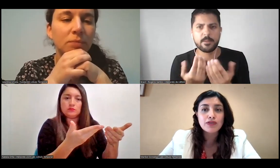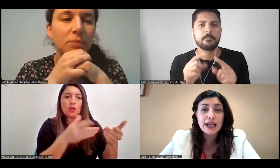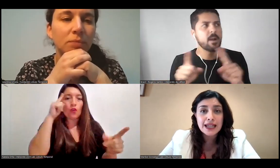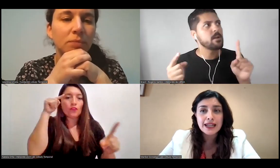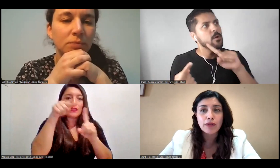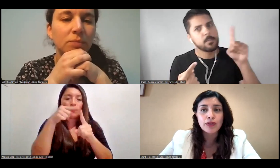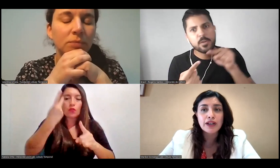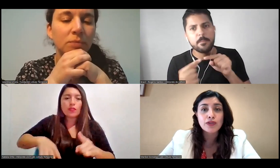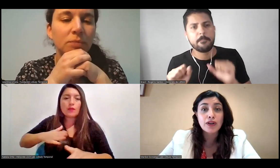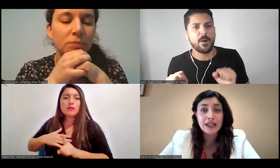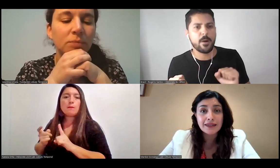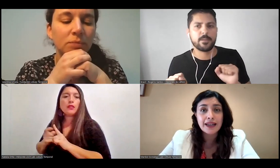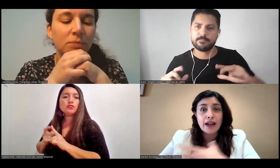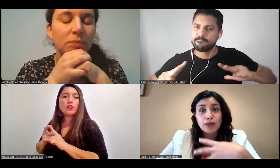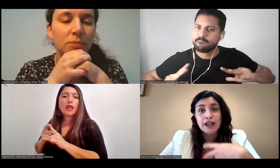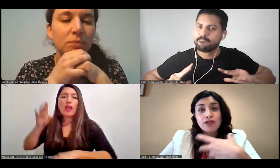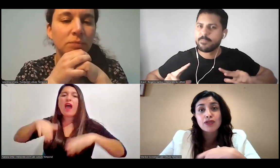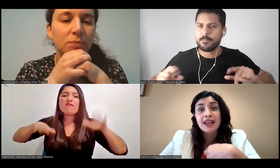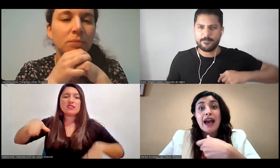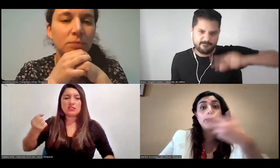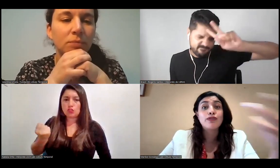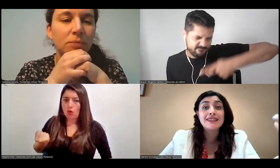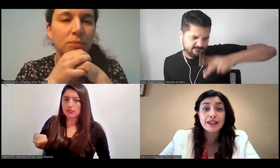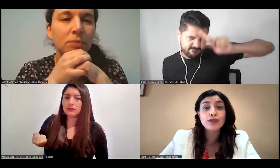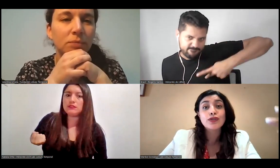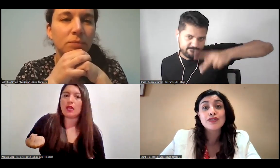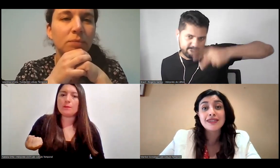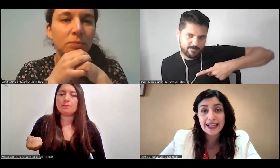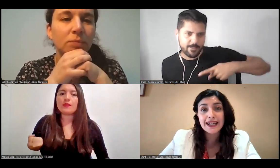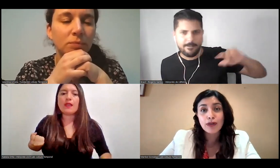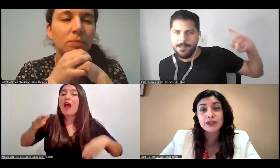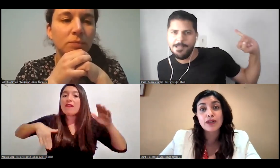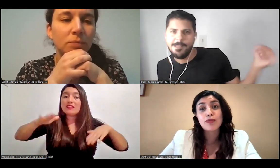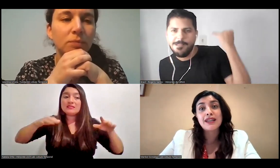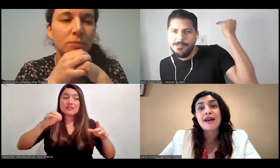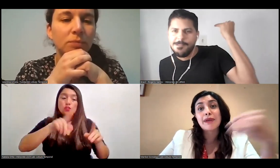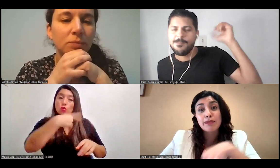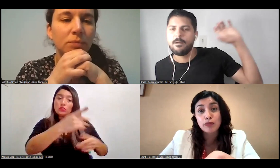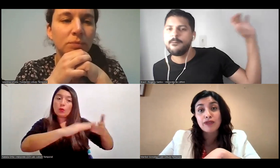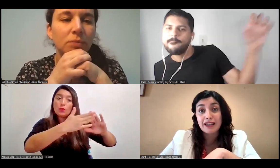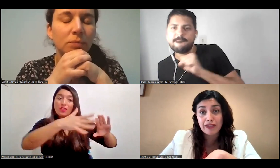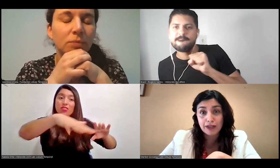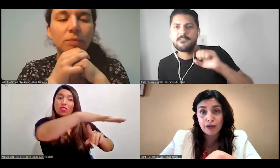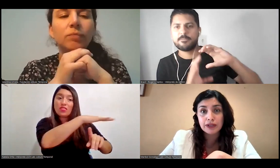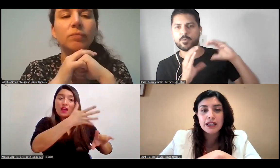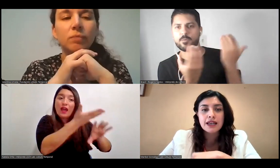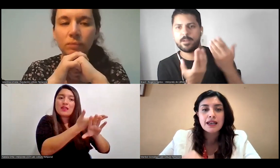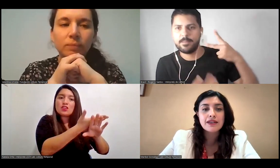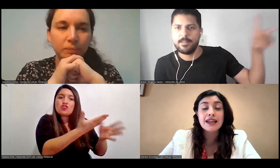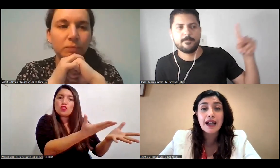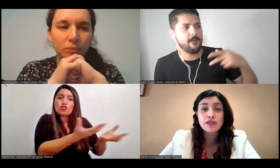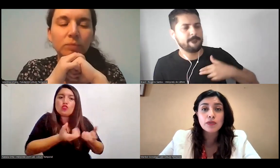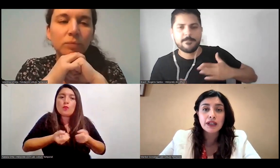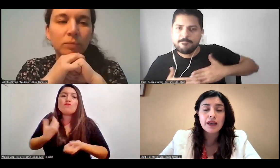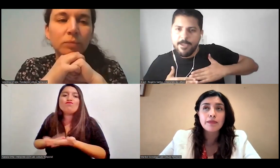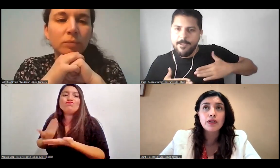muy personales, en algunos casos egoístas, en algunos casos aprovechándonos de la otra comunidad para propio beneficio. Ese es